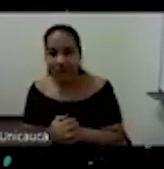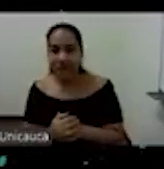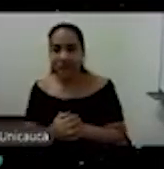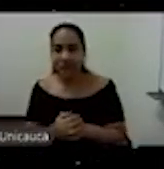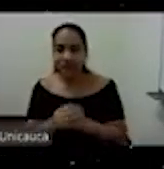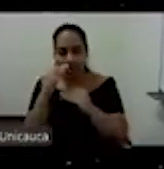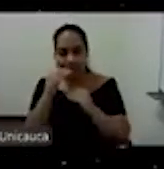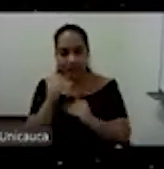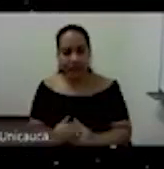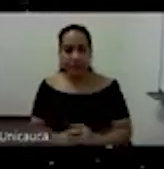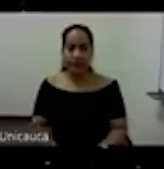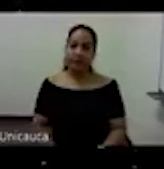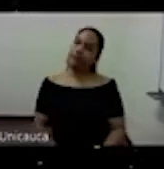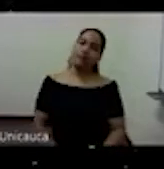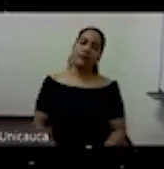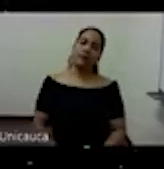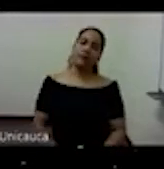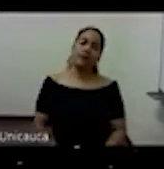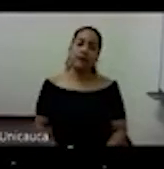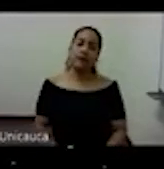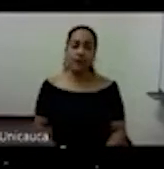Siguiente.